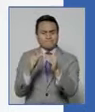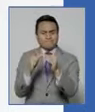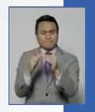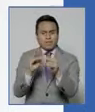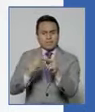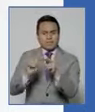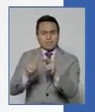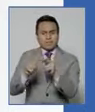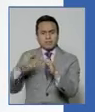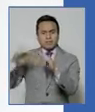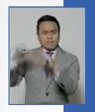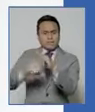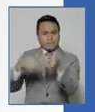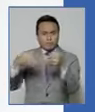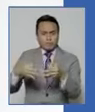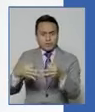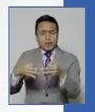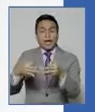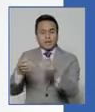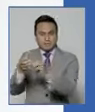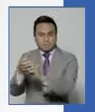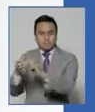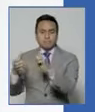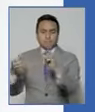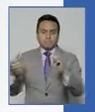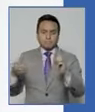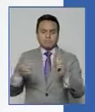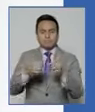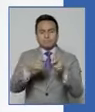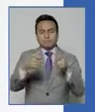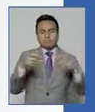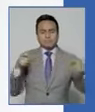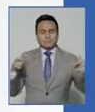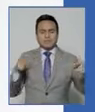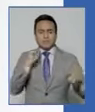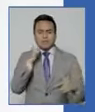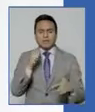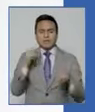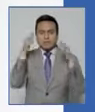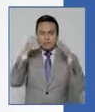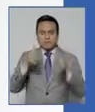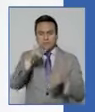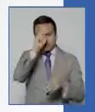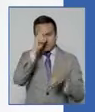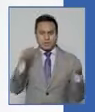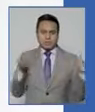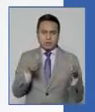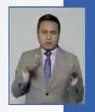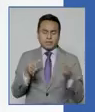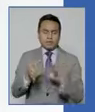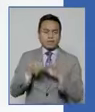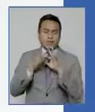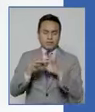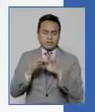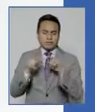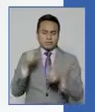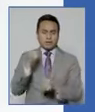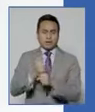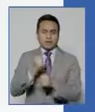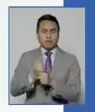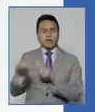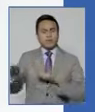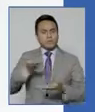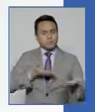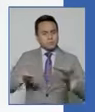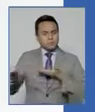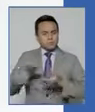cómo realizar una cuarentena efectiva, se está creciendo. Y esto de la mano de la atención primaria y gracias a este trabajo en